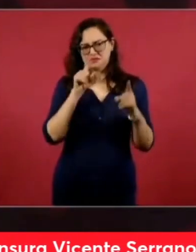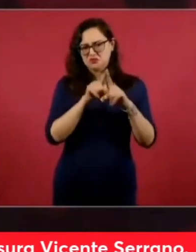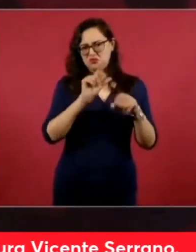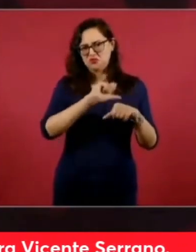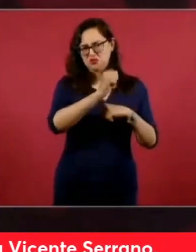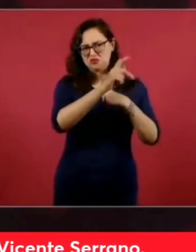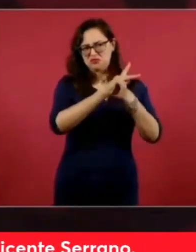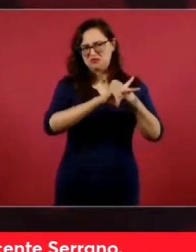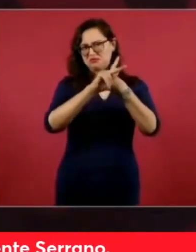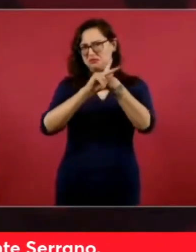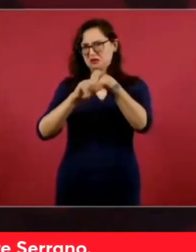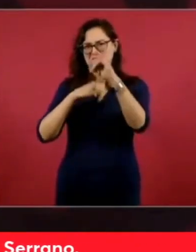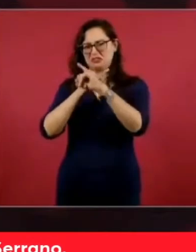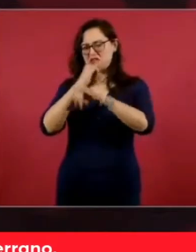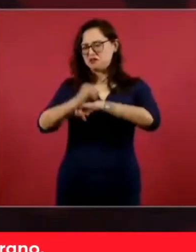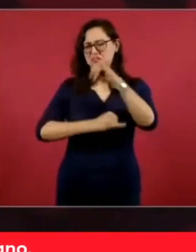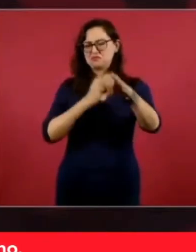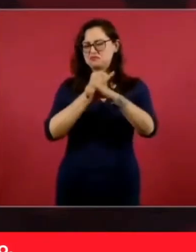noticieros